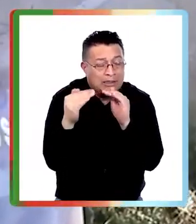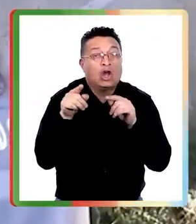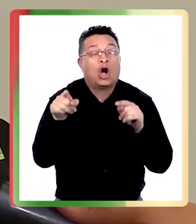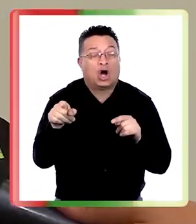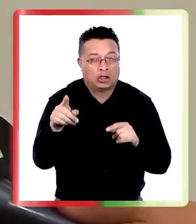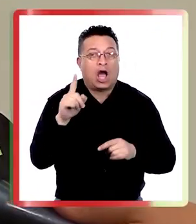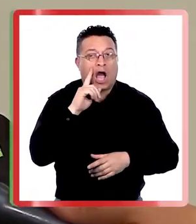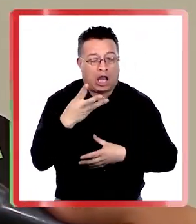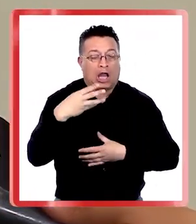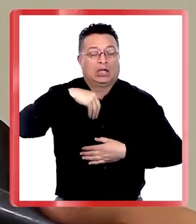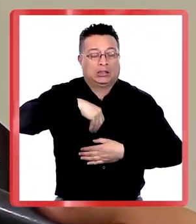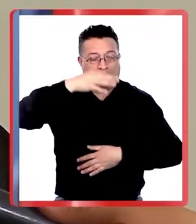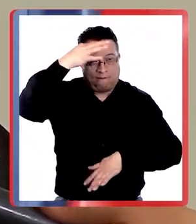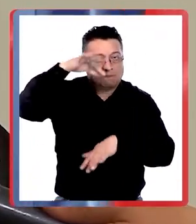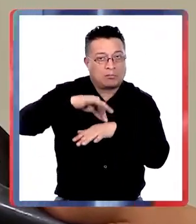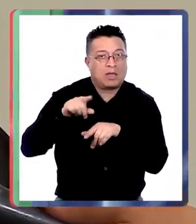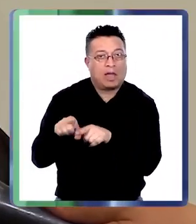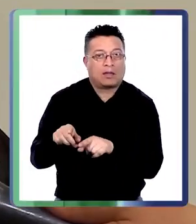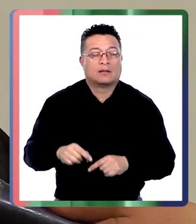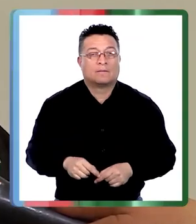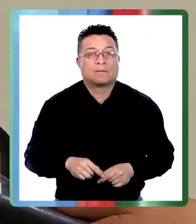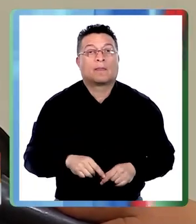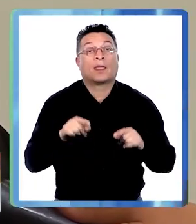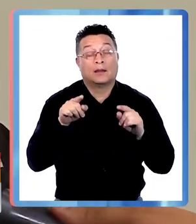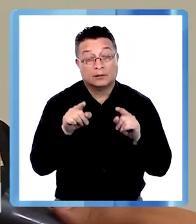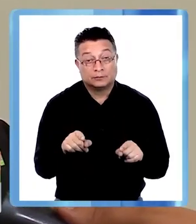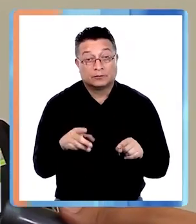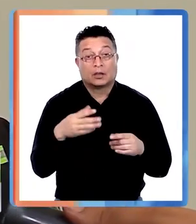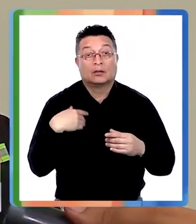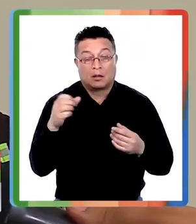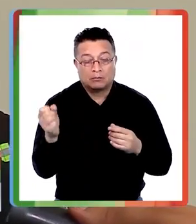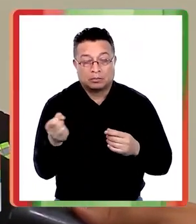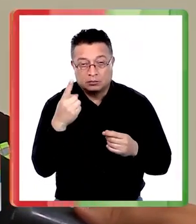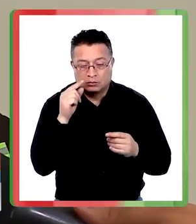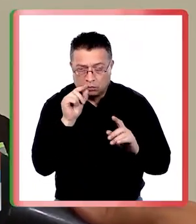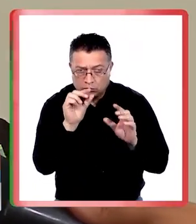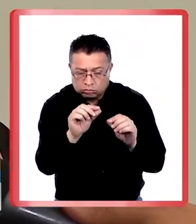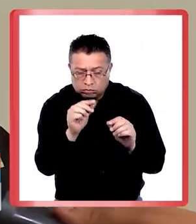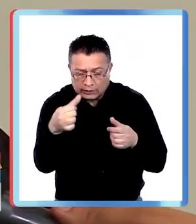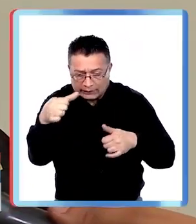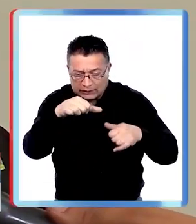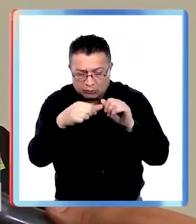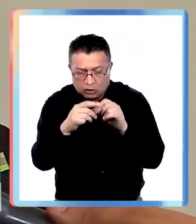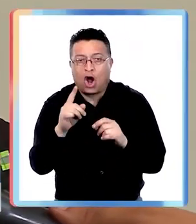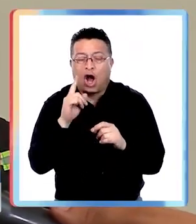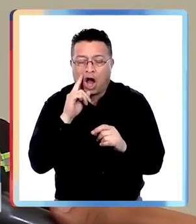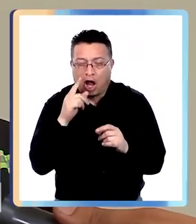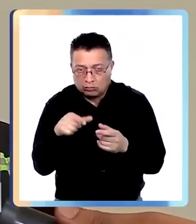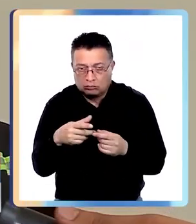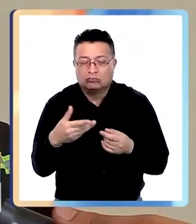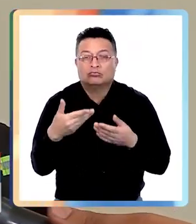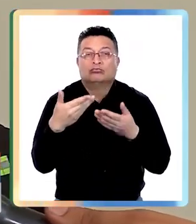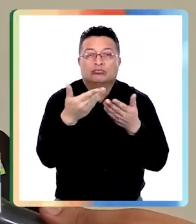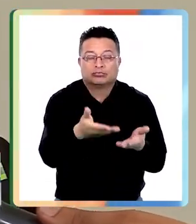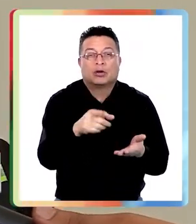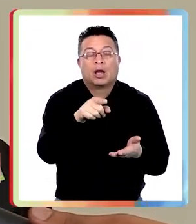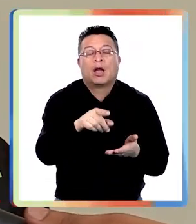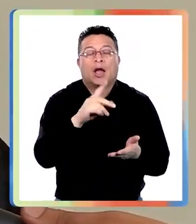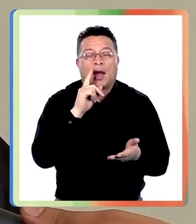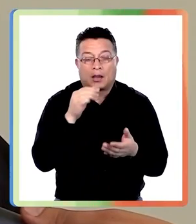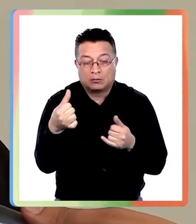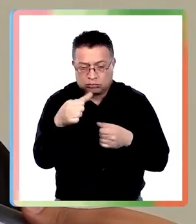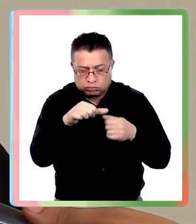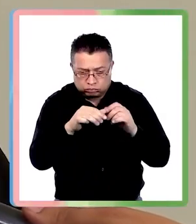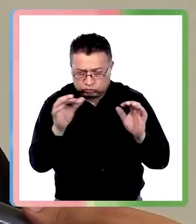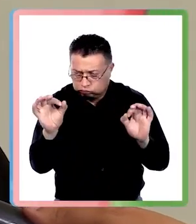enfermedades. La aplicación se hace con una termonebulización, que es un producto químico que se establece, digamos, de acuerdo a una formulación, y esa formulación